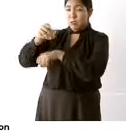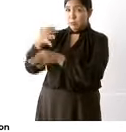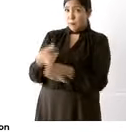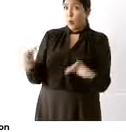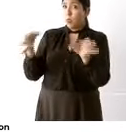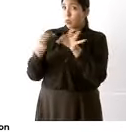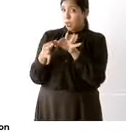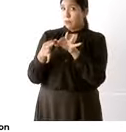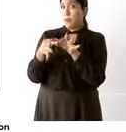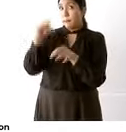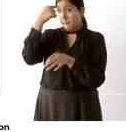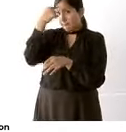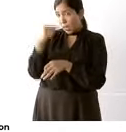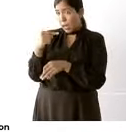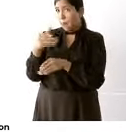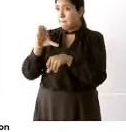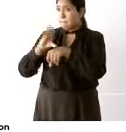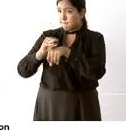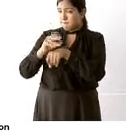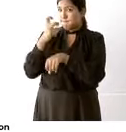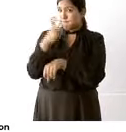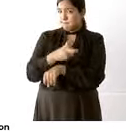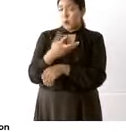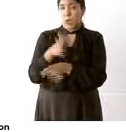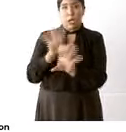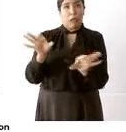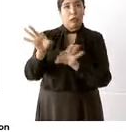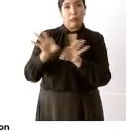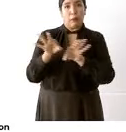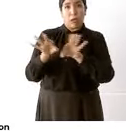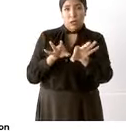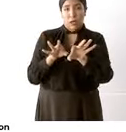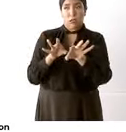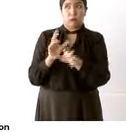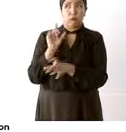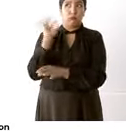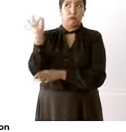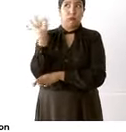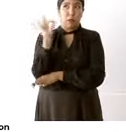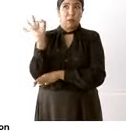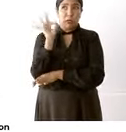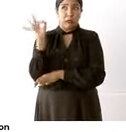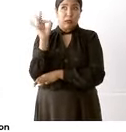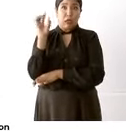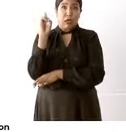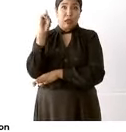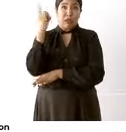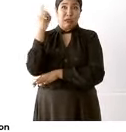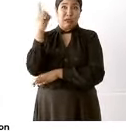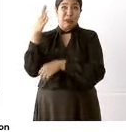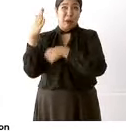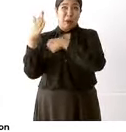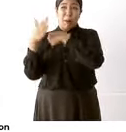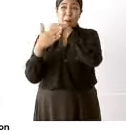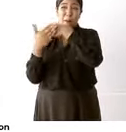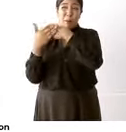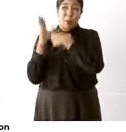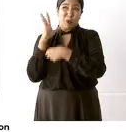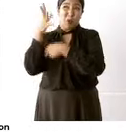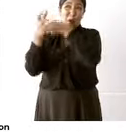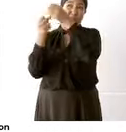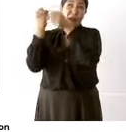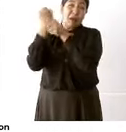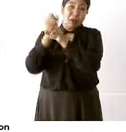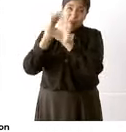de aduanas. Ya se está trabajando, también pensamos terminarlo antes de diciembre del año que viene. Y en versión